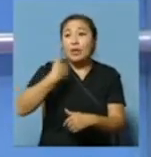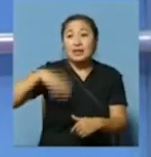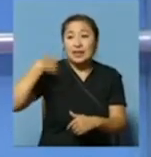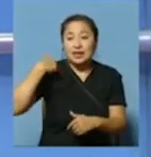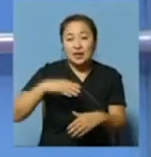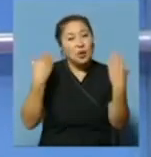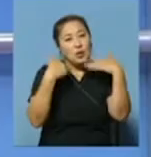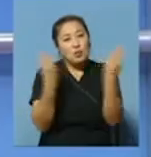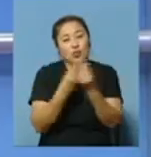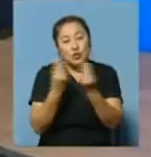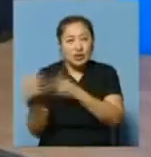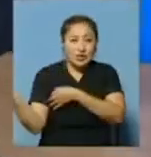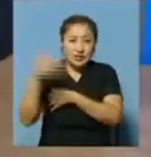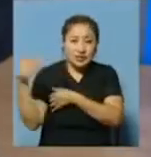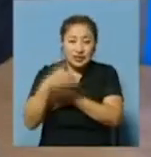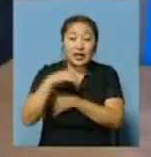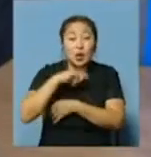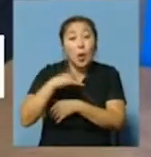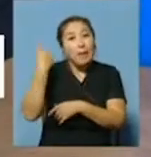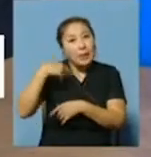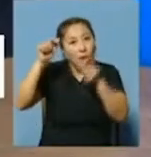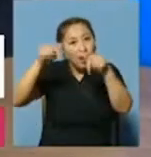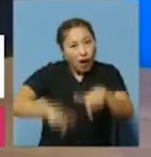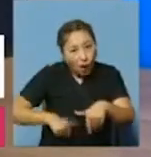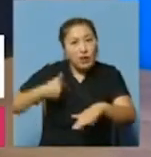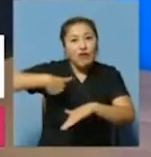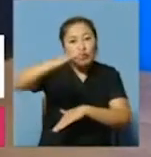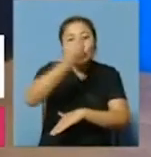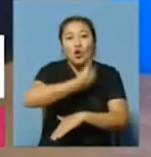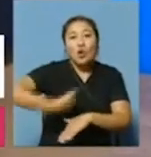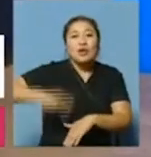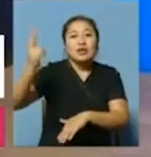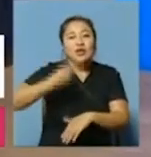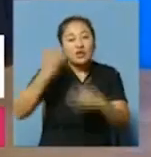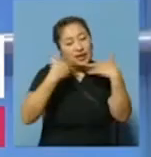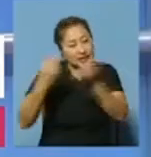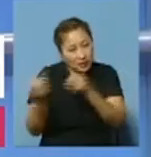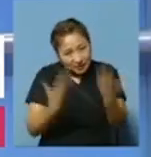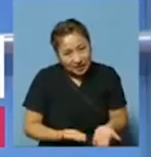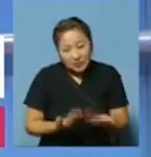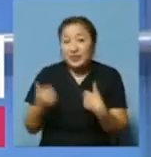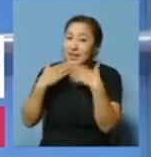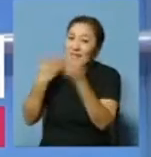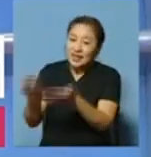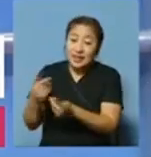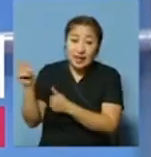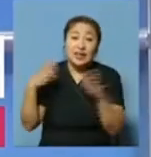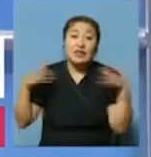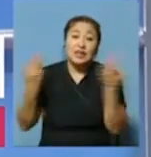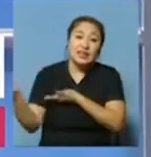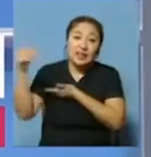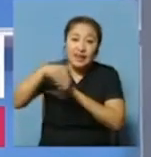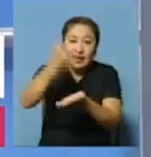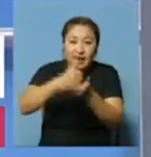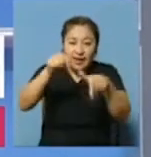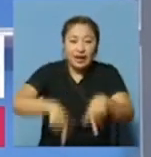muchísimas veces en jujuy pero ahora como candidato cuando andan muy buenas tardes gracias por venir muchísimas gracias a vos feliz de poder estar